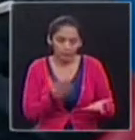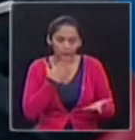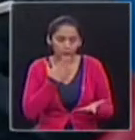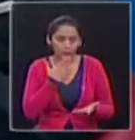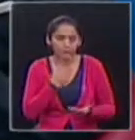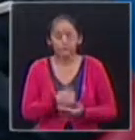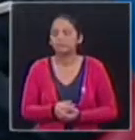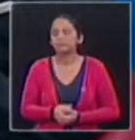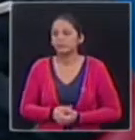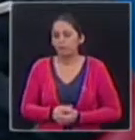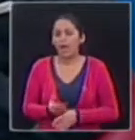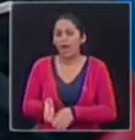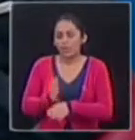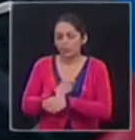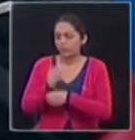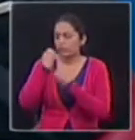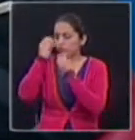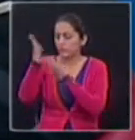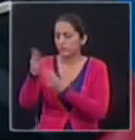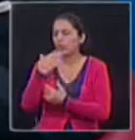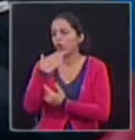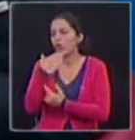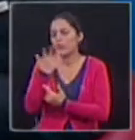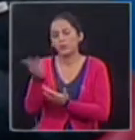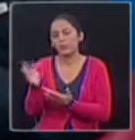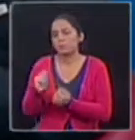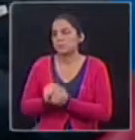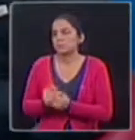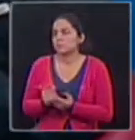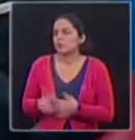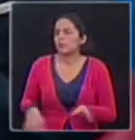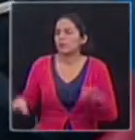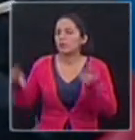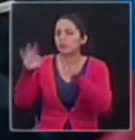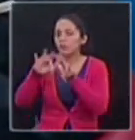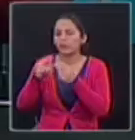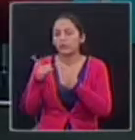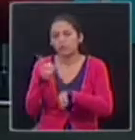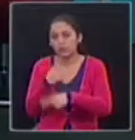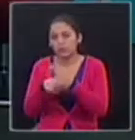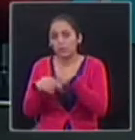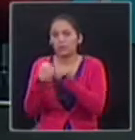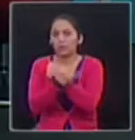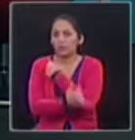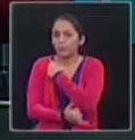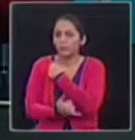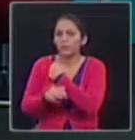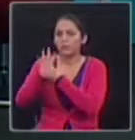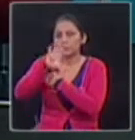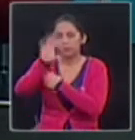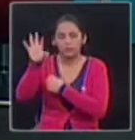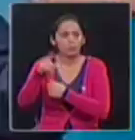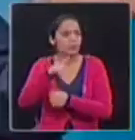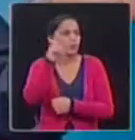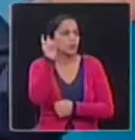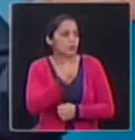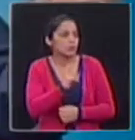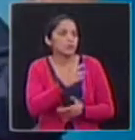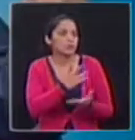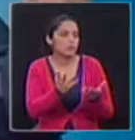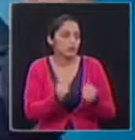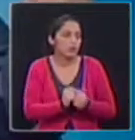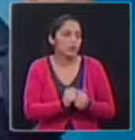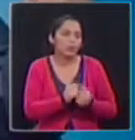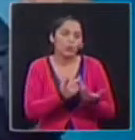fundamentalmente que nuestro modelo de desarrollo debe estar orientado y basado en las exportaciones. Pero para eso se requieren muchas medidas que permitan que esas exportaciones se